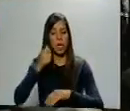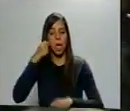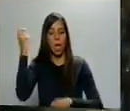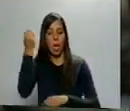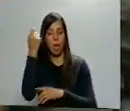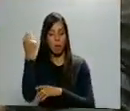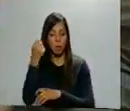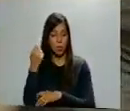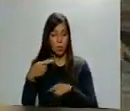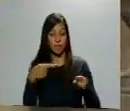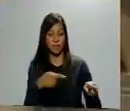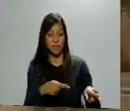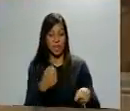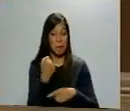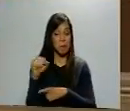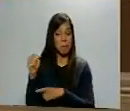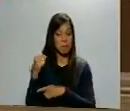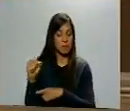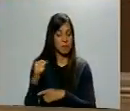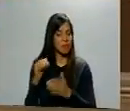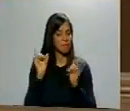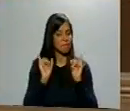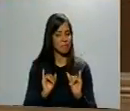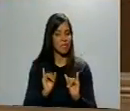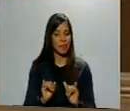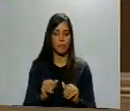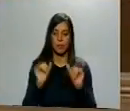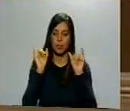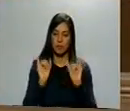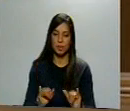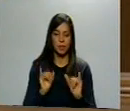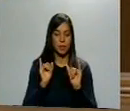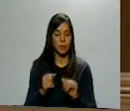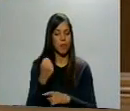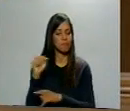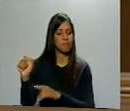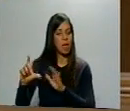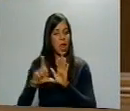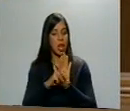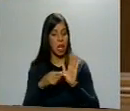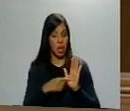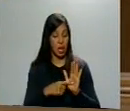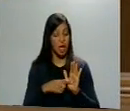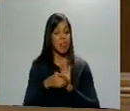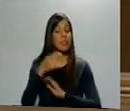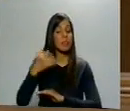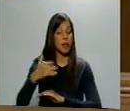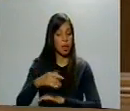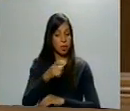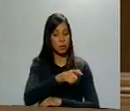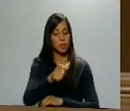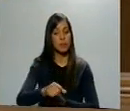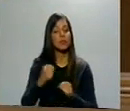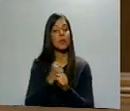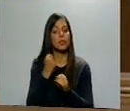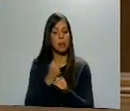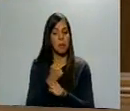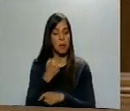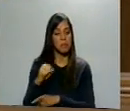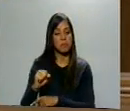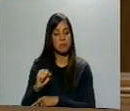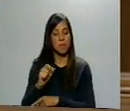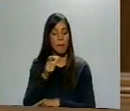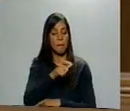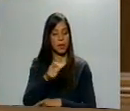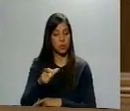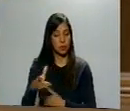adscritos han vulnerado de forma permanente y sistemática la dignidad y los derechos laborales y de seguridad social de sus trabajadores y